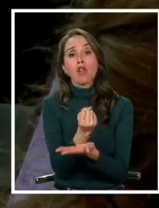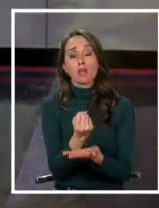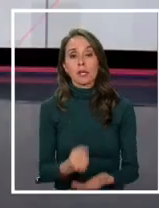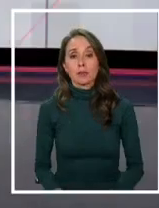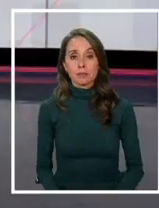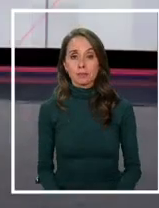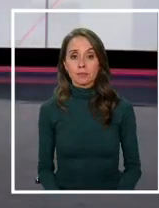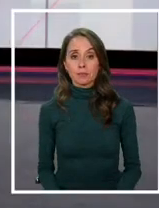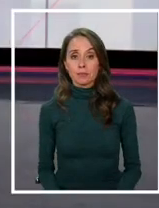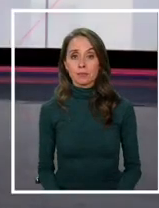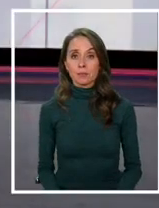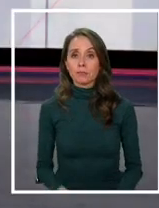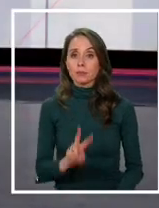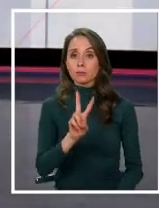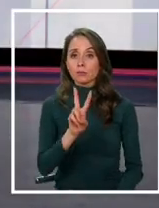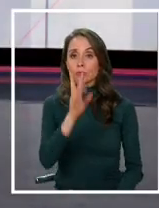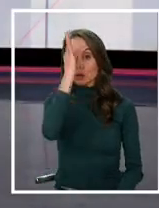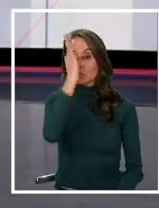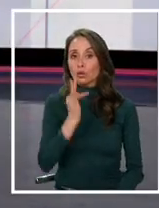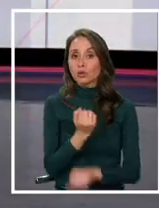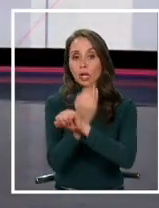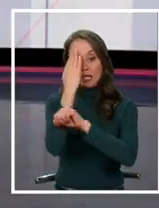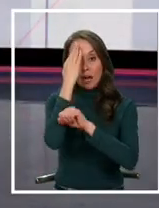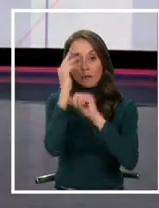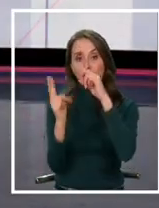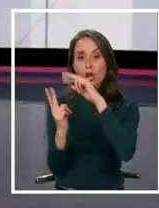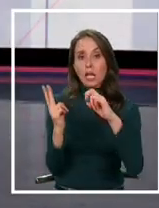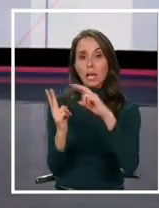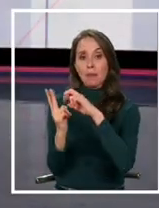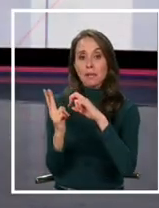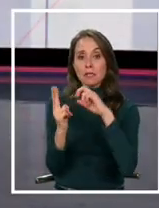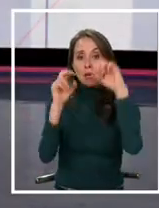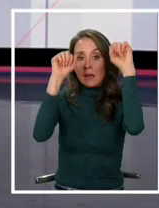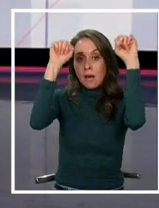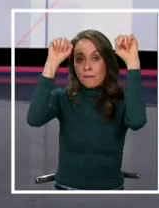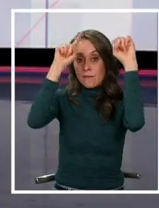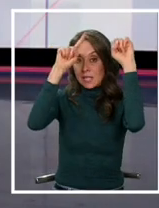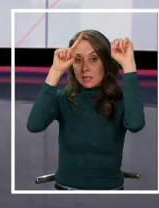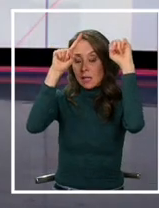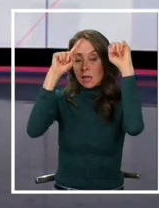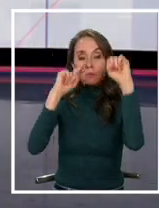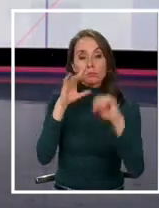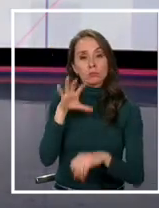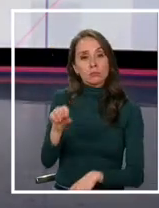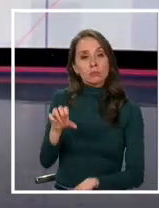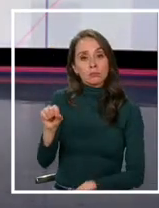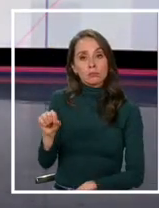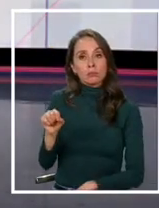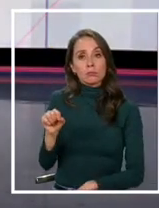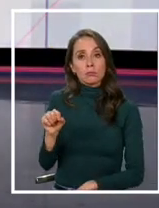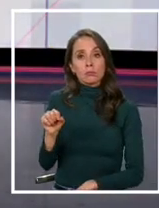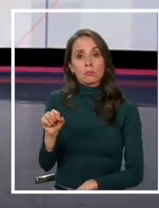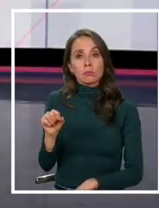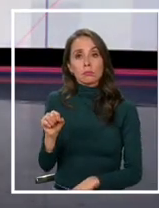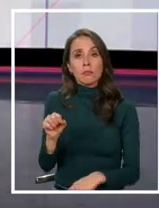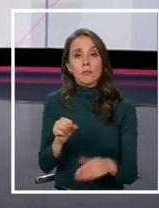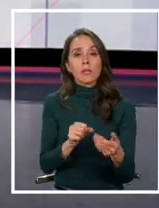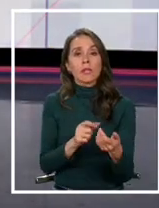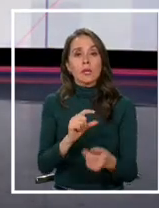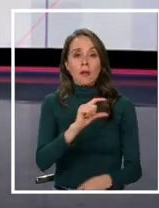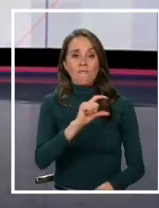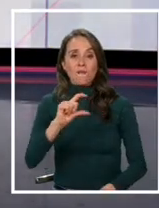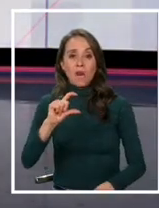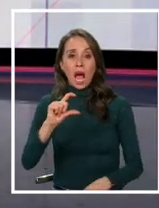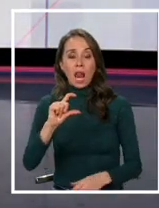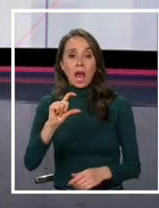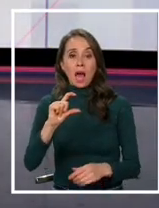lograrlo dos funcionarios de carabineros están siendo investigados por el Ministerio Público luego que se detectara el envío de municiones de alto calibre